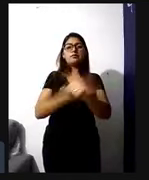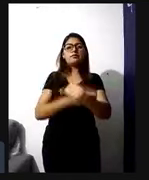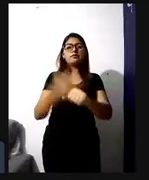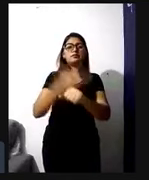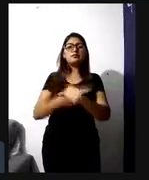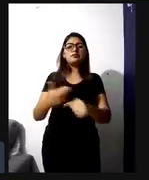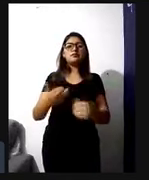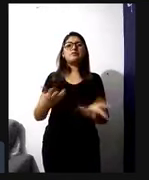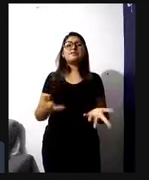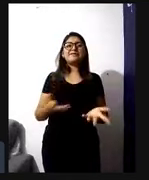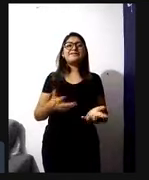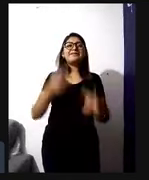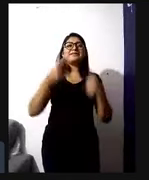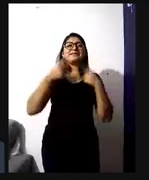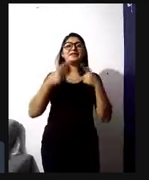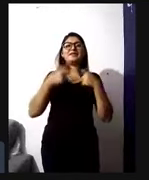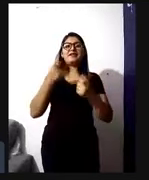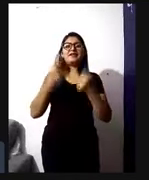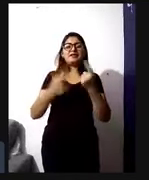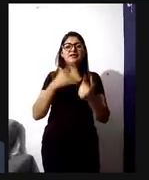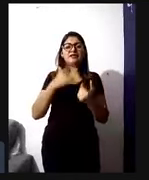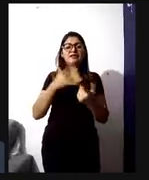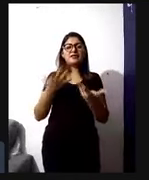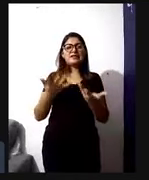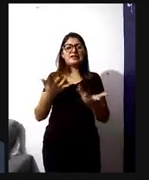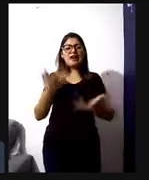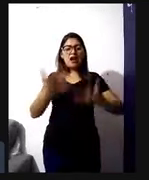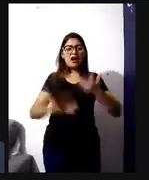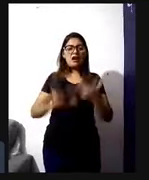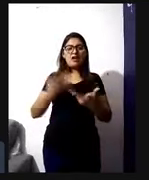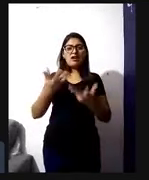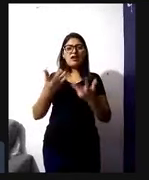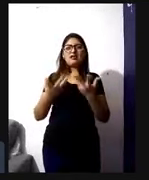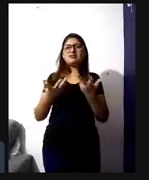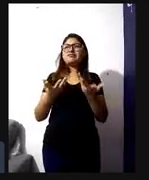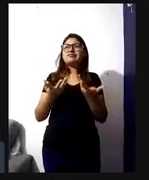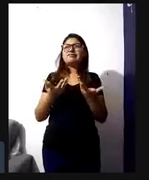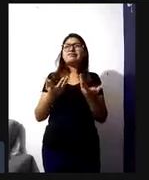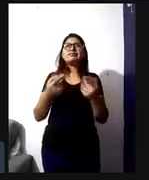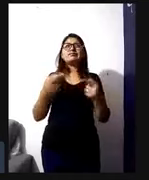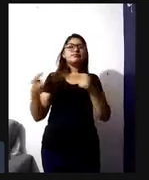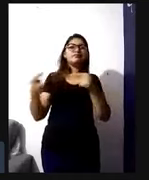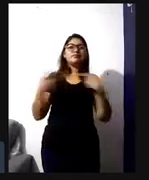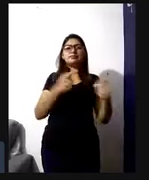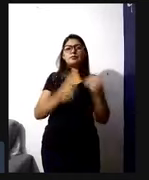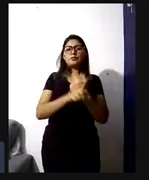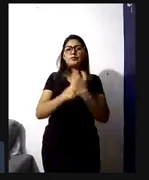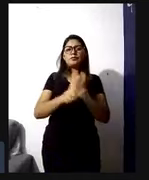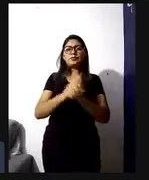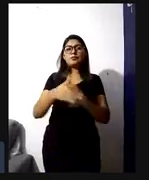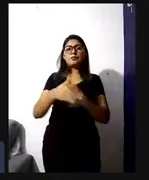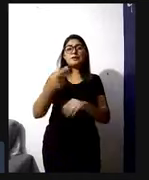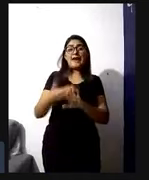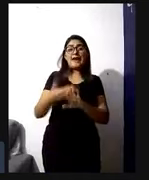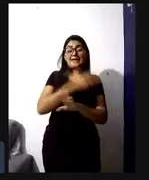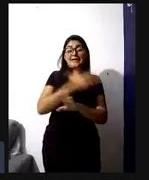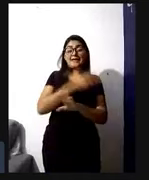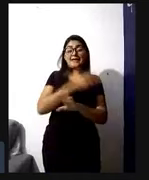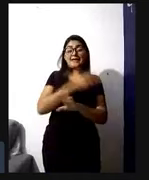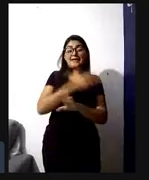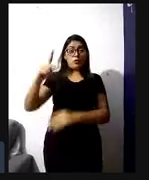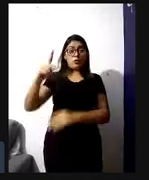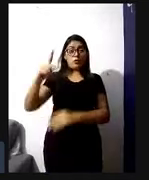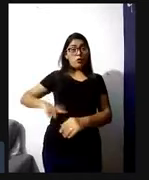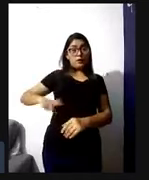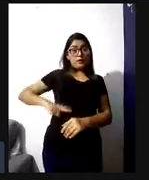generó mucha controversia porque cuando el gobierno federal dijo que se iba a adelantar la beca para apoyar